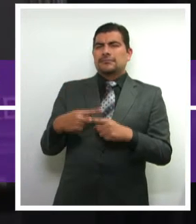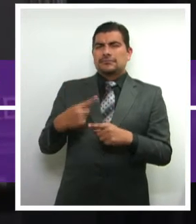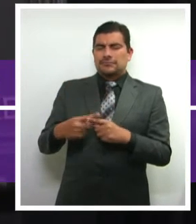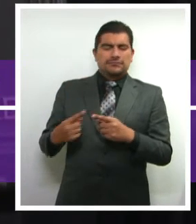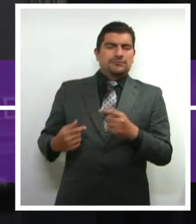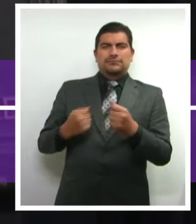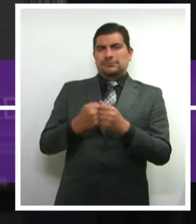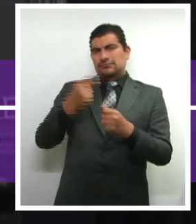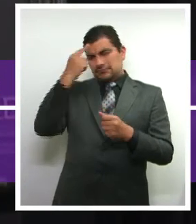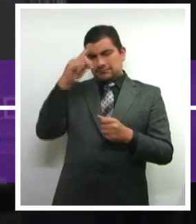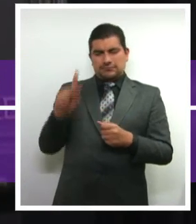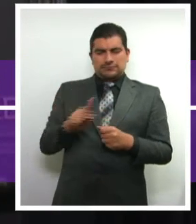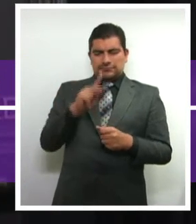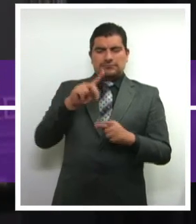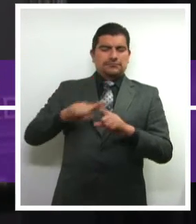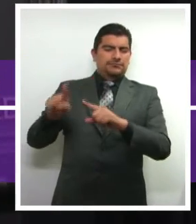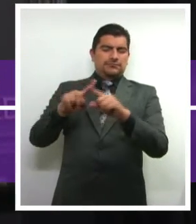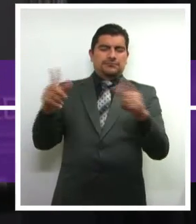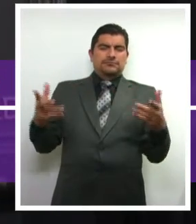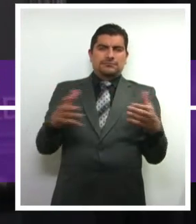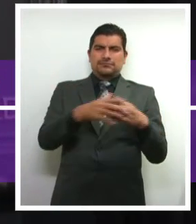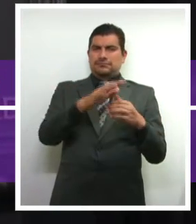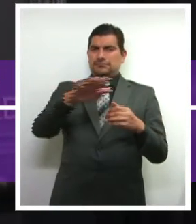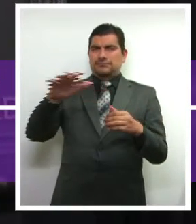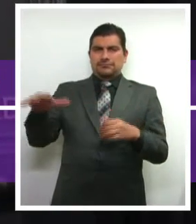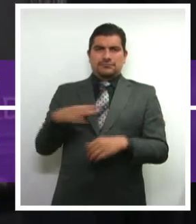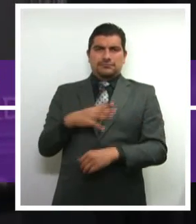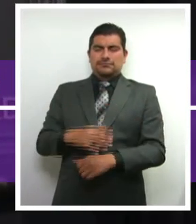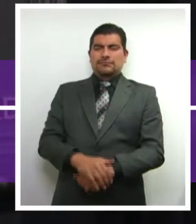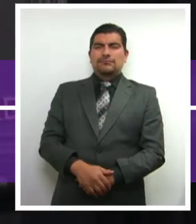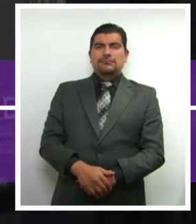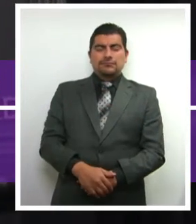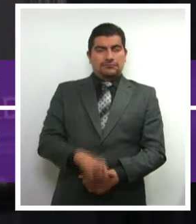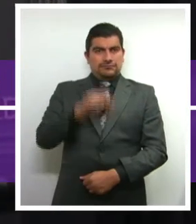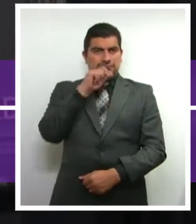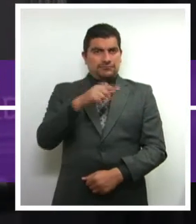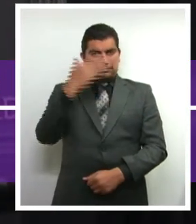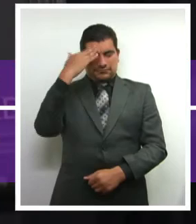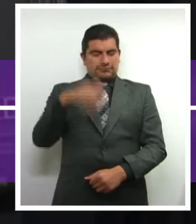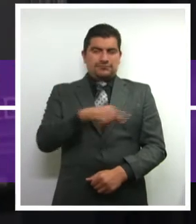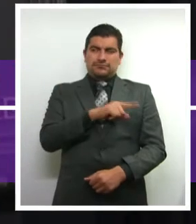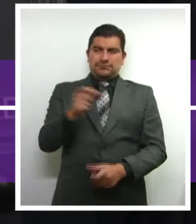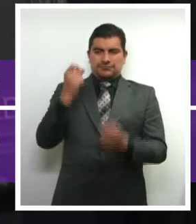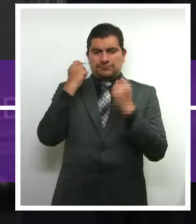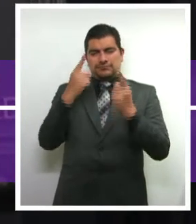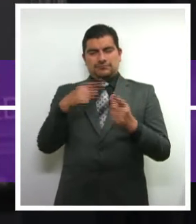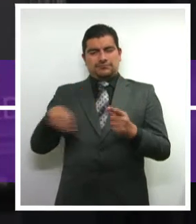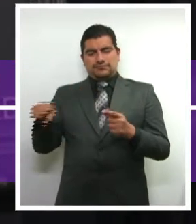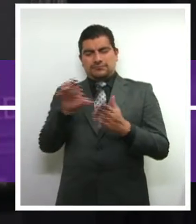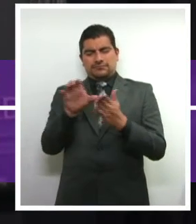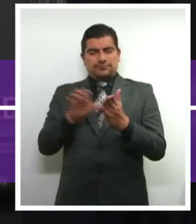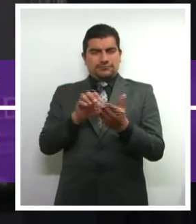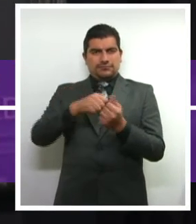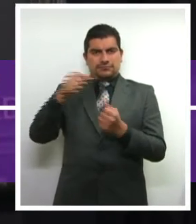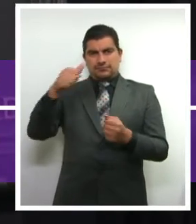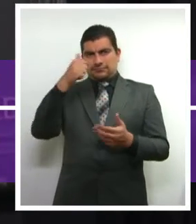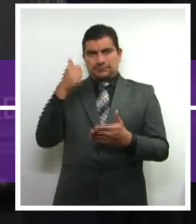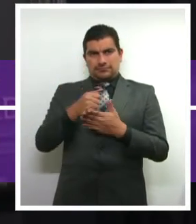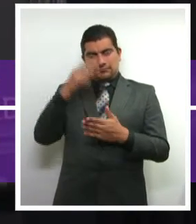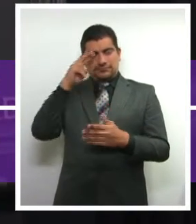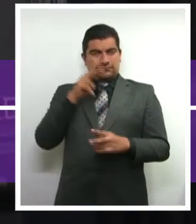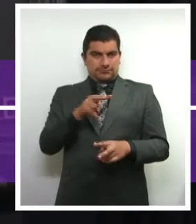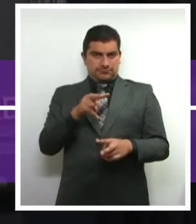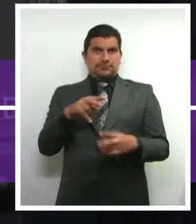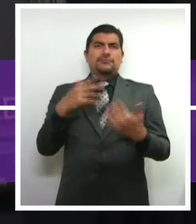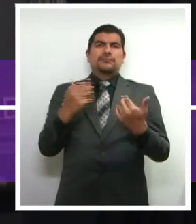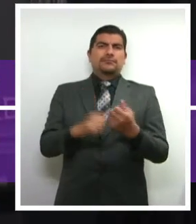en sus pueblos y barrios originarios. El reconocimiento por parte de la Constitución de la Ciudad de México